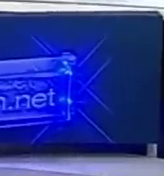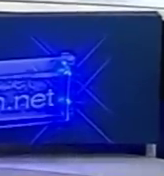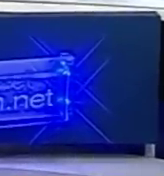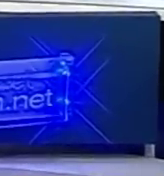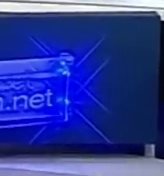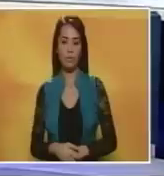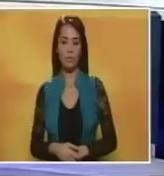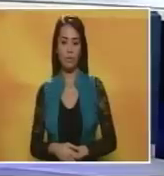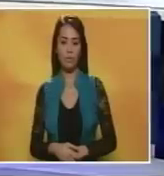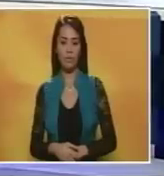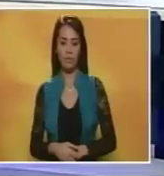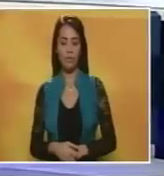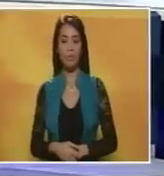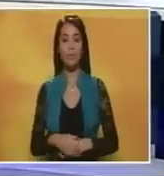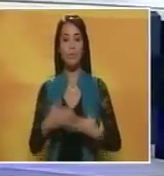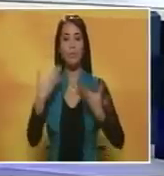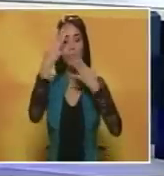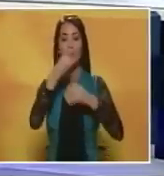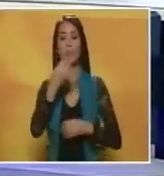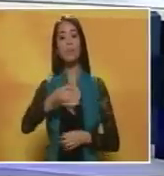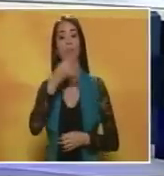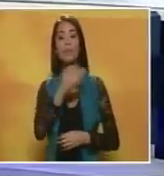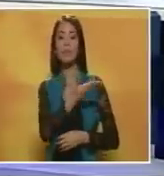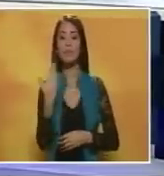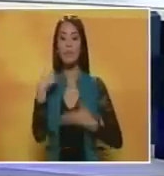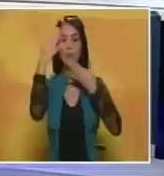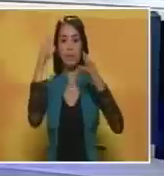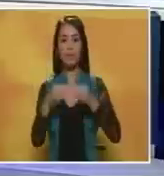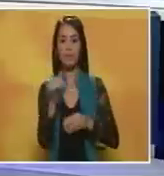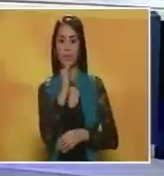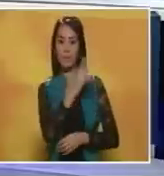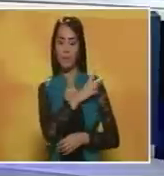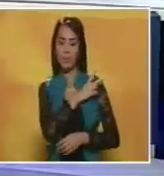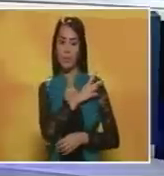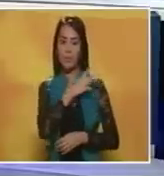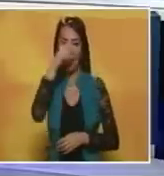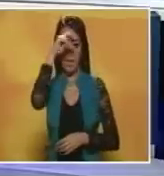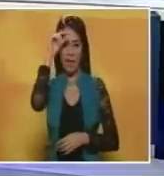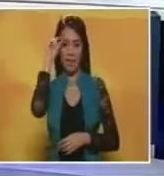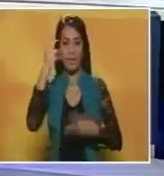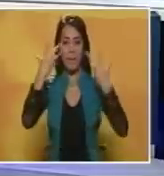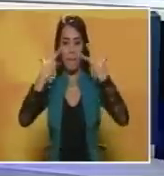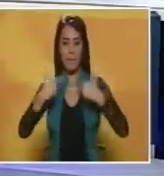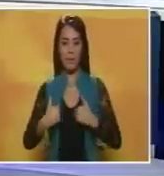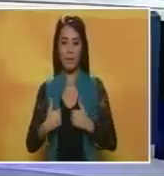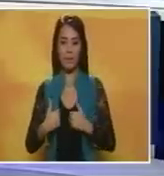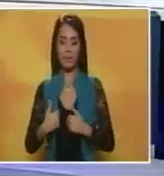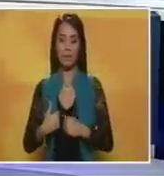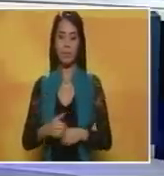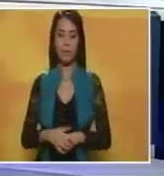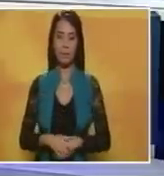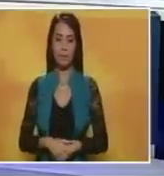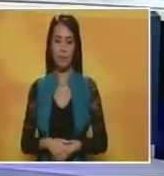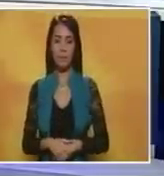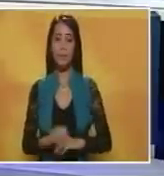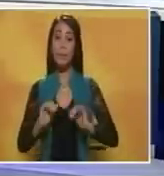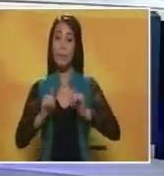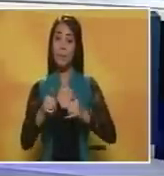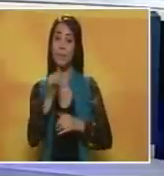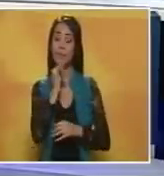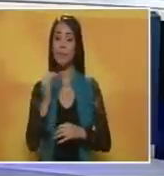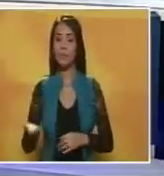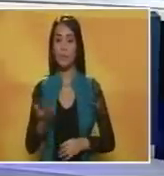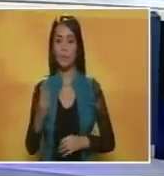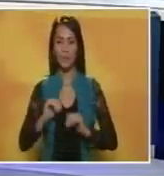de su noticiero venevisión muy buenas tardes tengan todos les saludamos en nombre del equipo de noticiero venevisión milagros zambrano y esta servidora endrina ya pues comenzamos a